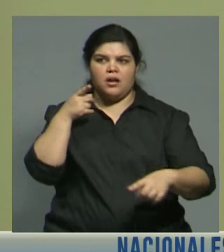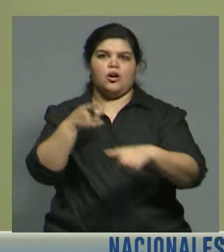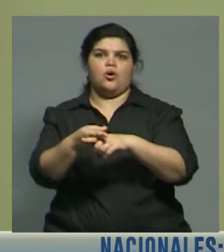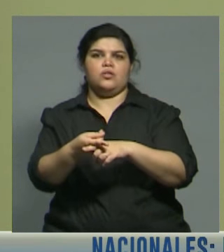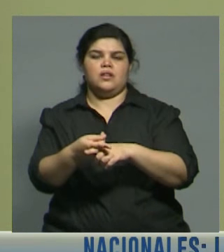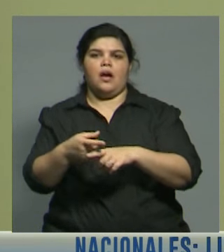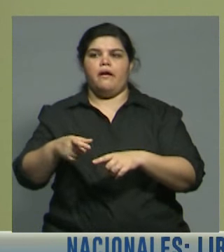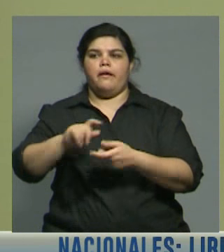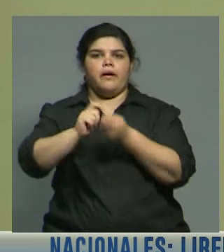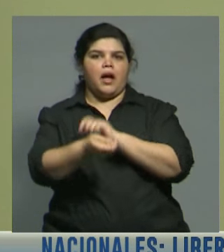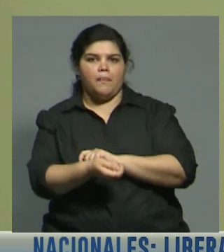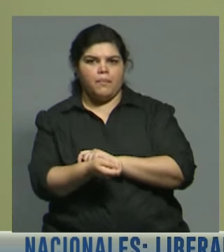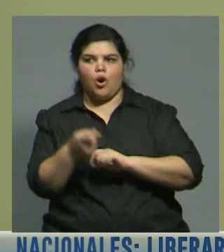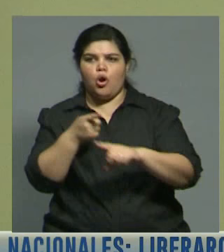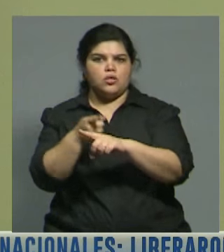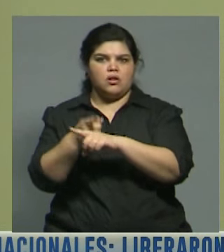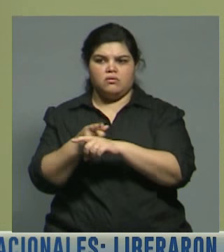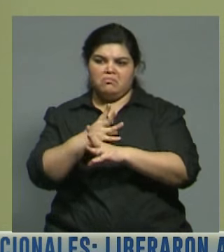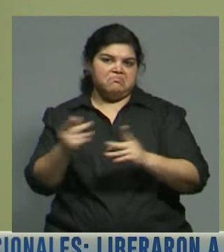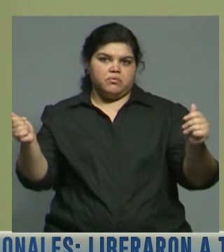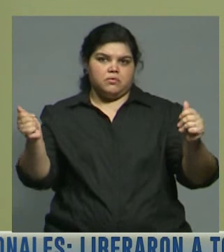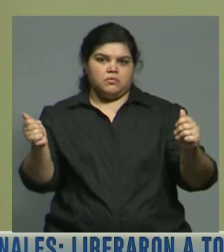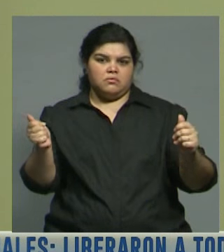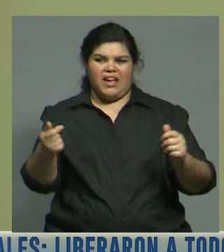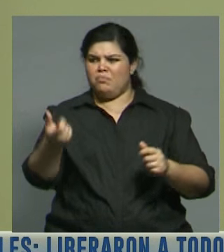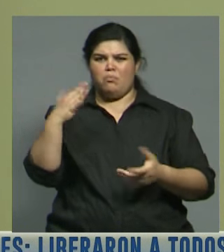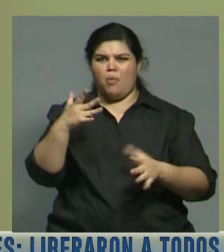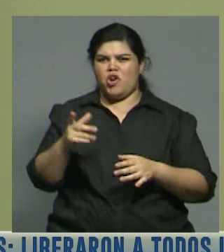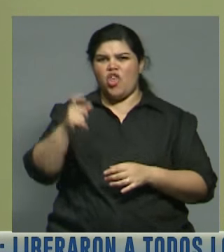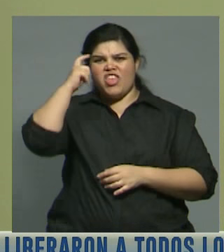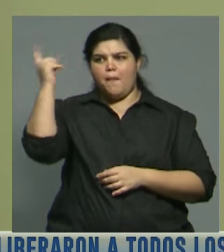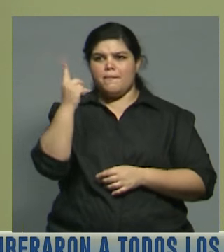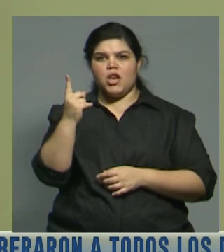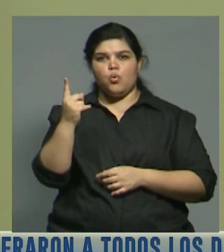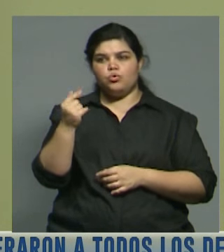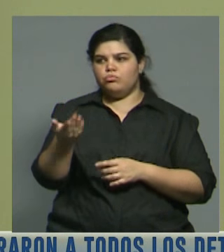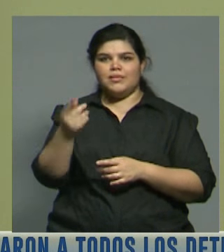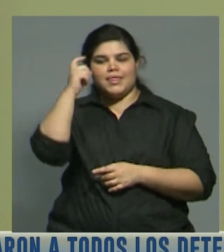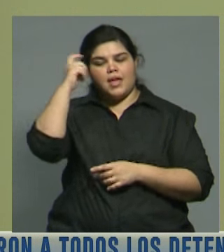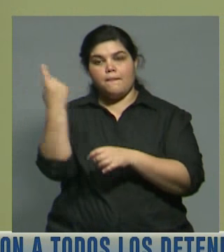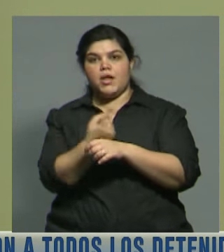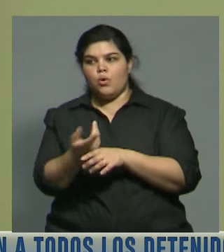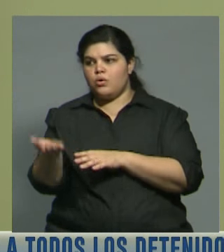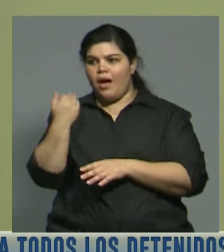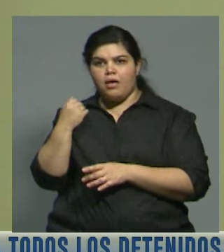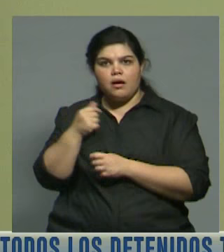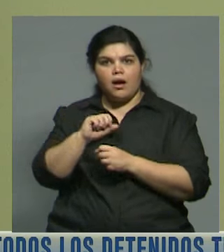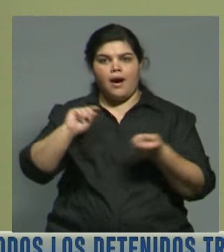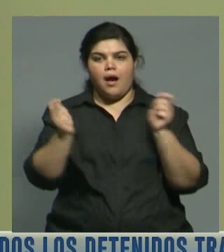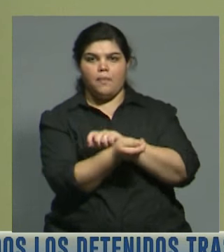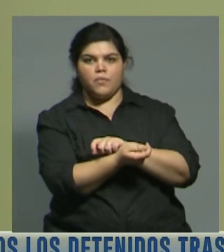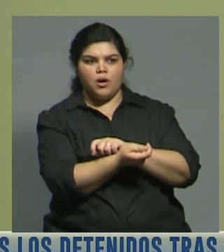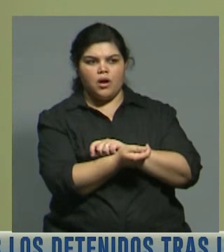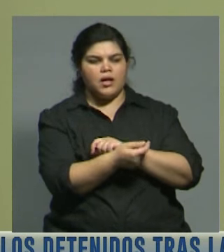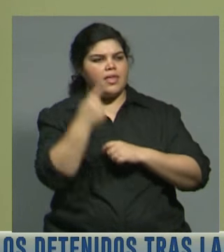terminaba todo. Bien. Hasta que pasó esto hará 10 minutos. ¿La idea es quedarse en ese punto de concentración o